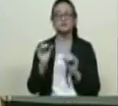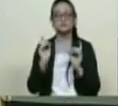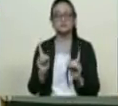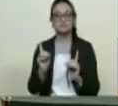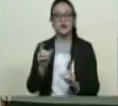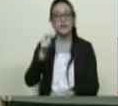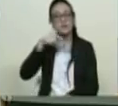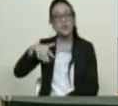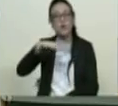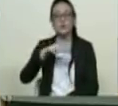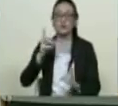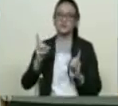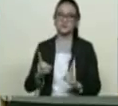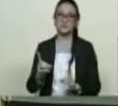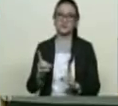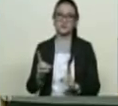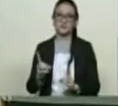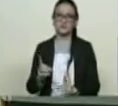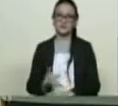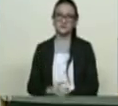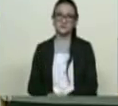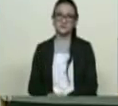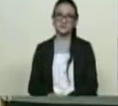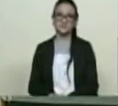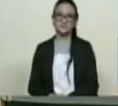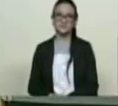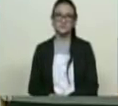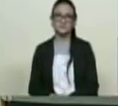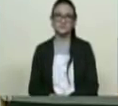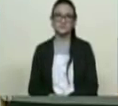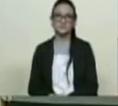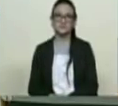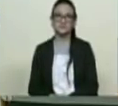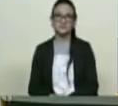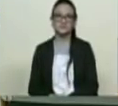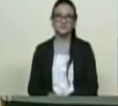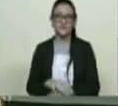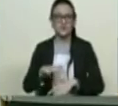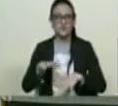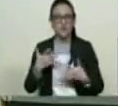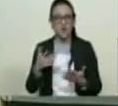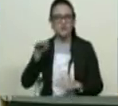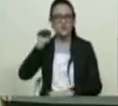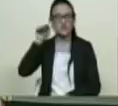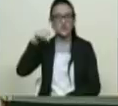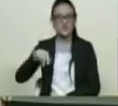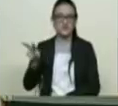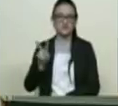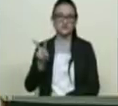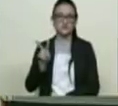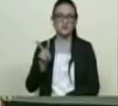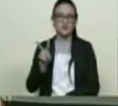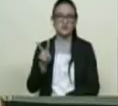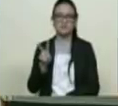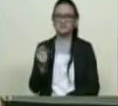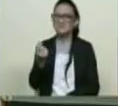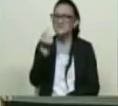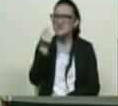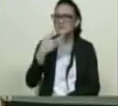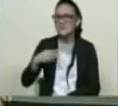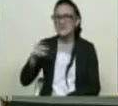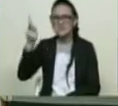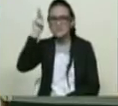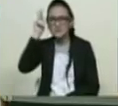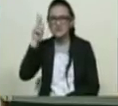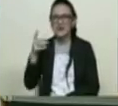decidir cuál es nuestro destino, cuál es nuestro presente y cuál es nuestro futuro. Ni Kuczynski, ni